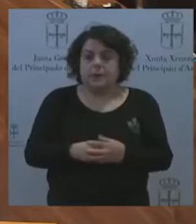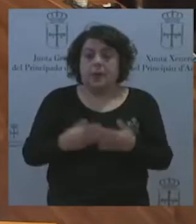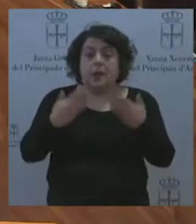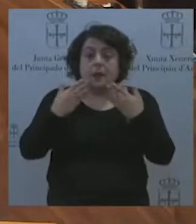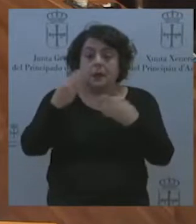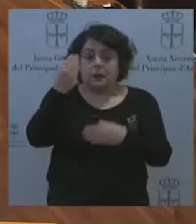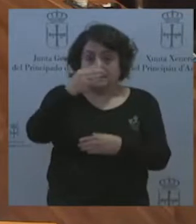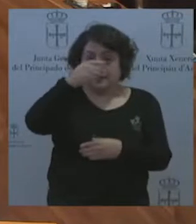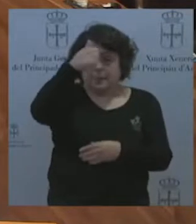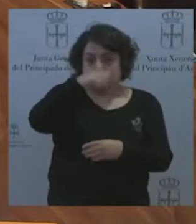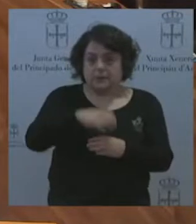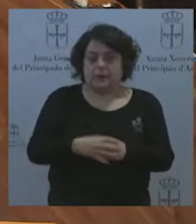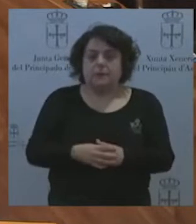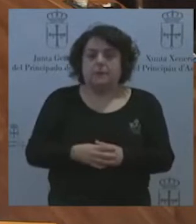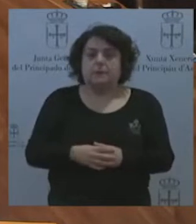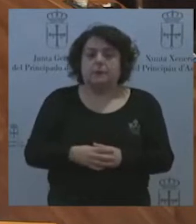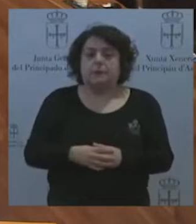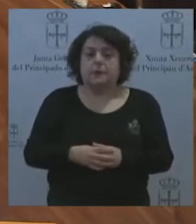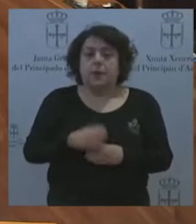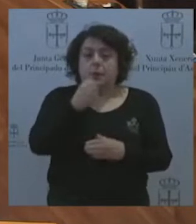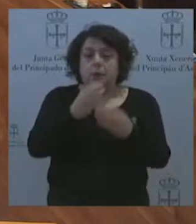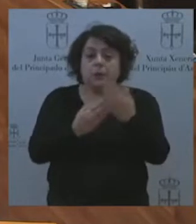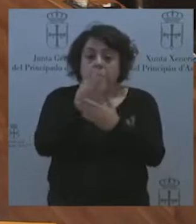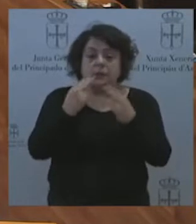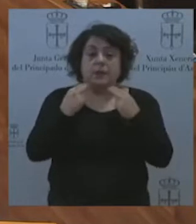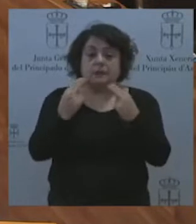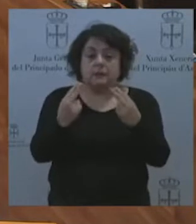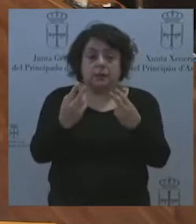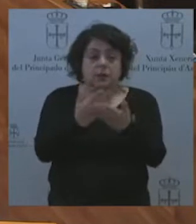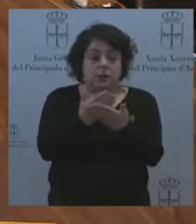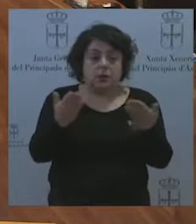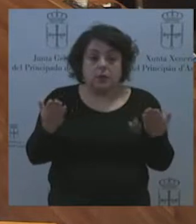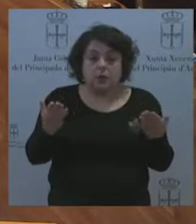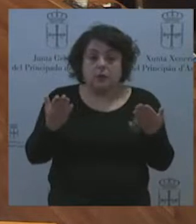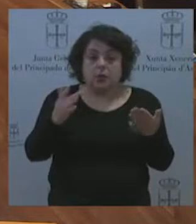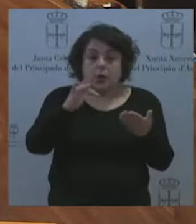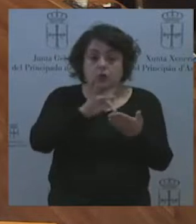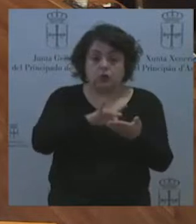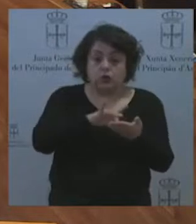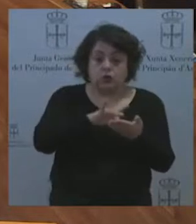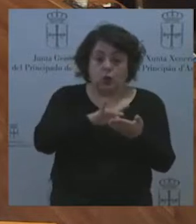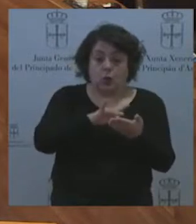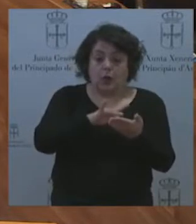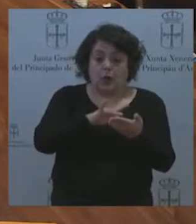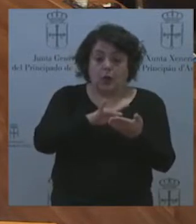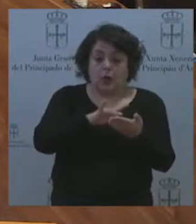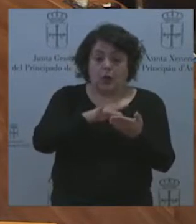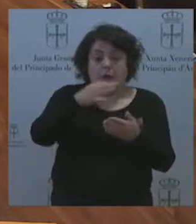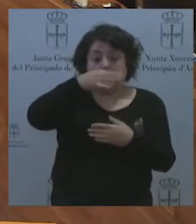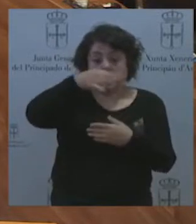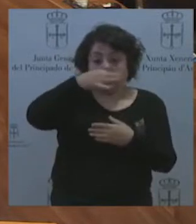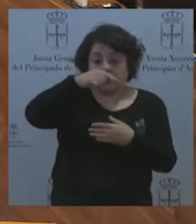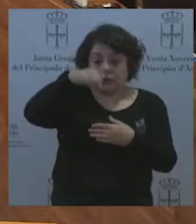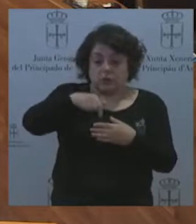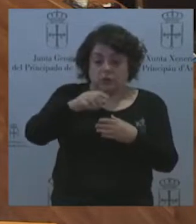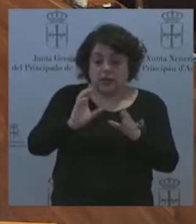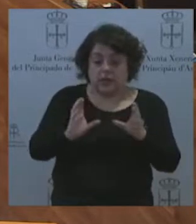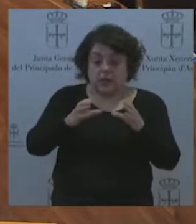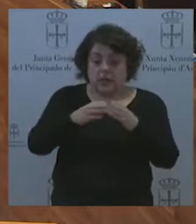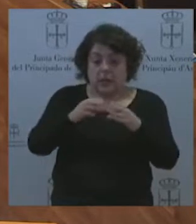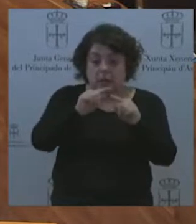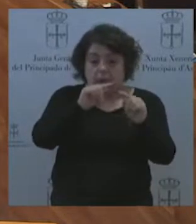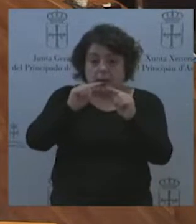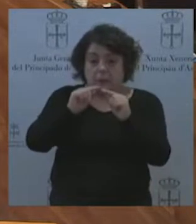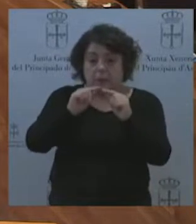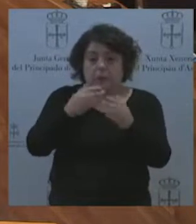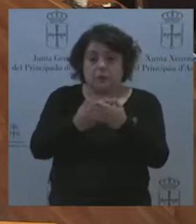Buenos días, señorías. Con las intervenciones de este pleno y las propuestas que se presenten en él, iniciamos lo que será el tramo final de